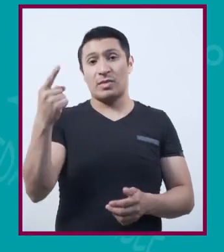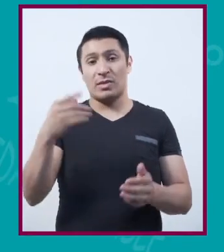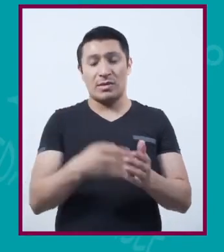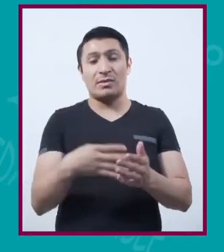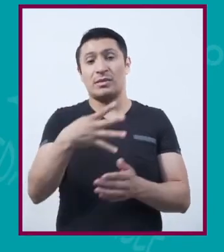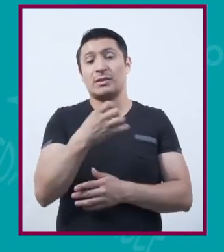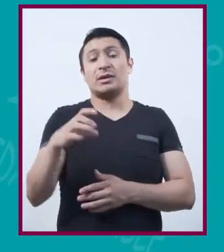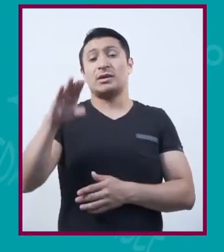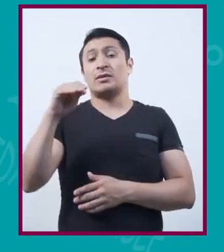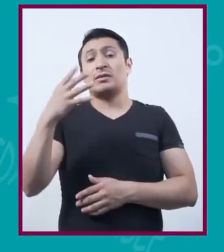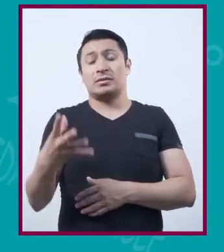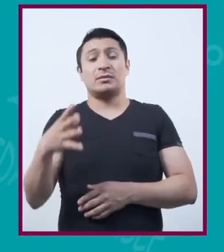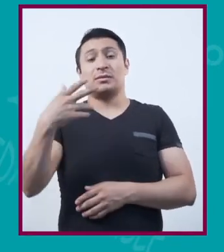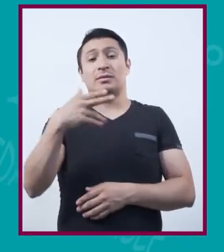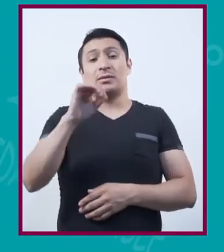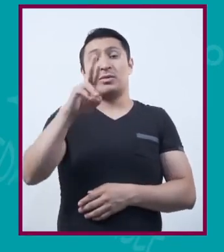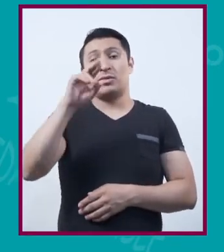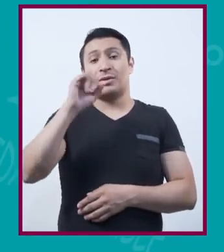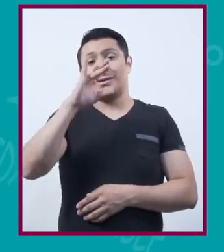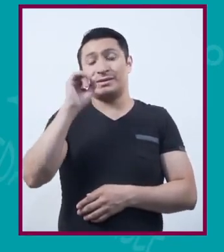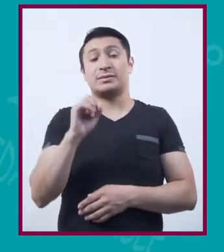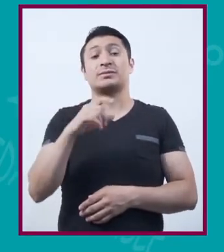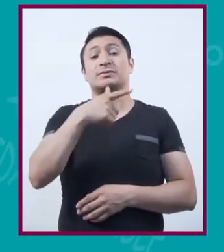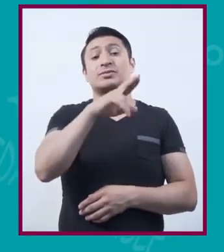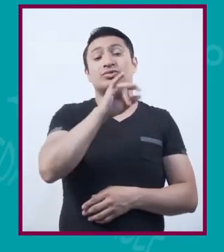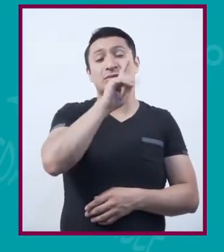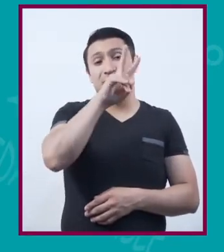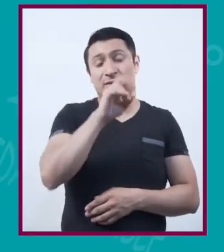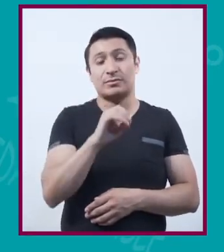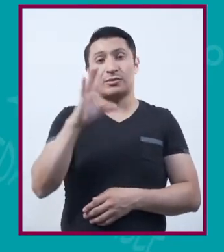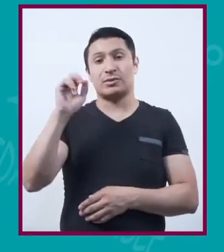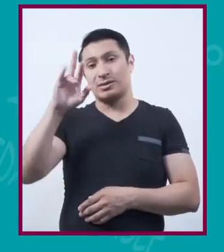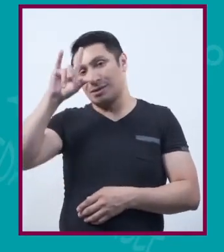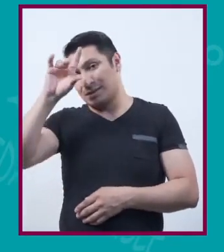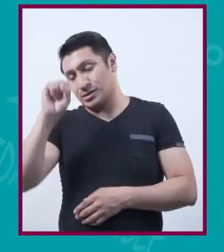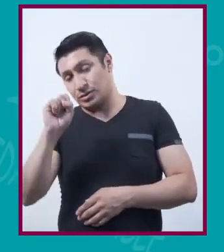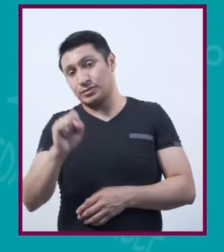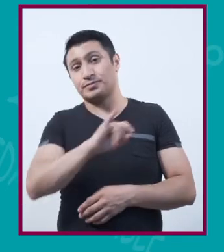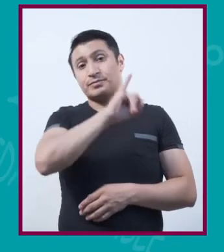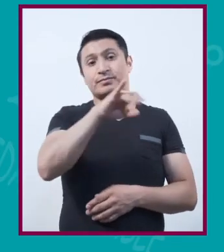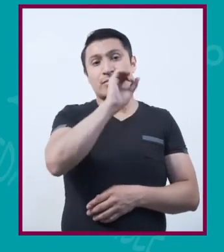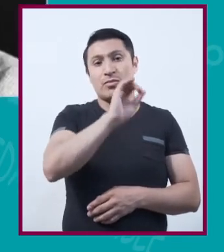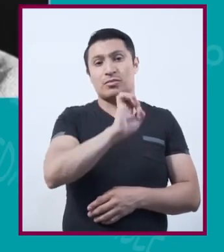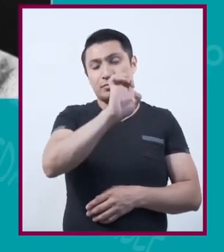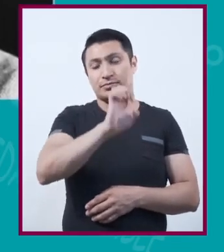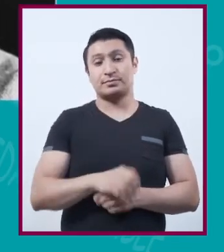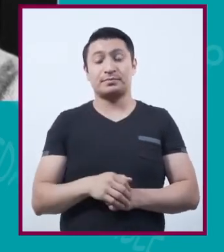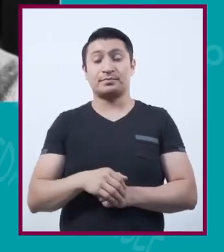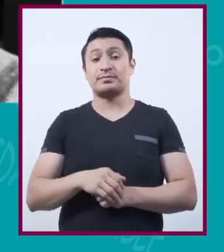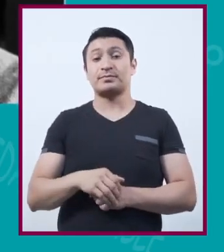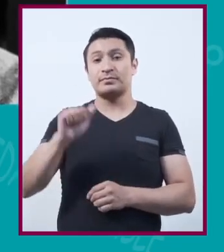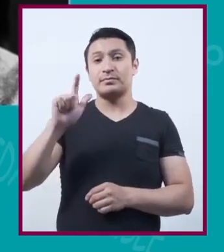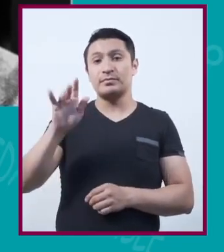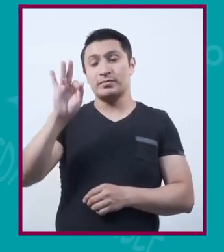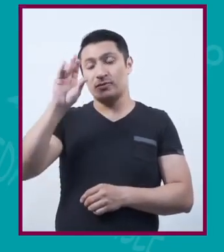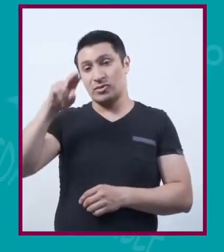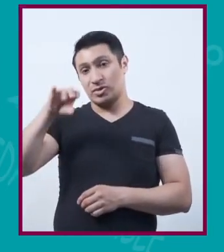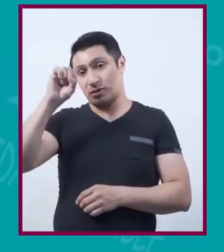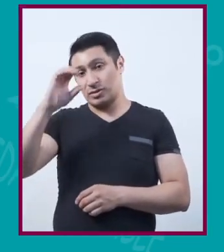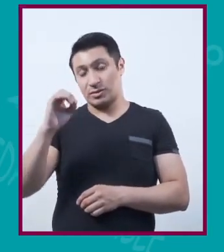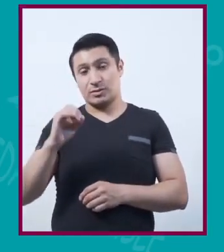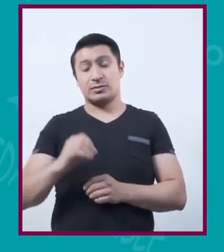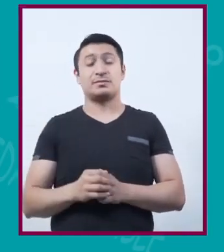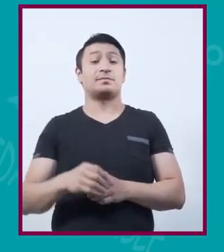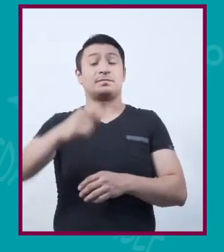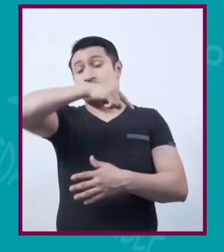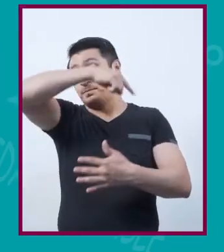Hacia 1995, Horacio Zúñiga, Gustavo G. Velázquez, Carlos Errejón Peredo, José Yurrieta Valdés y